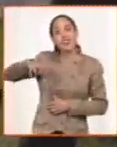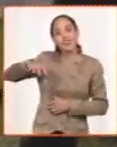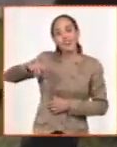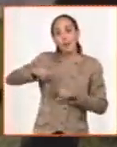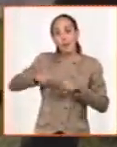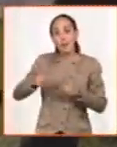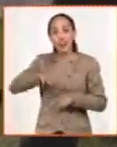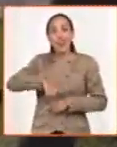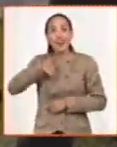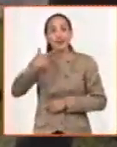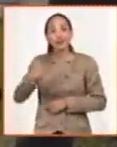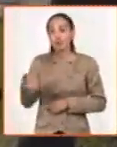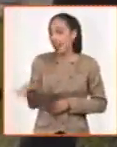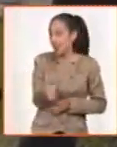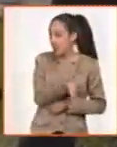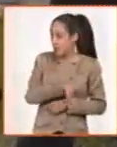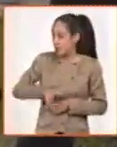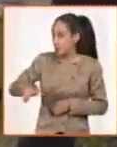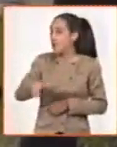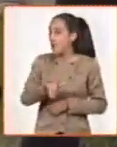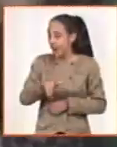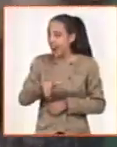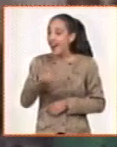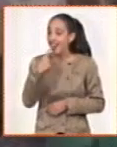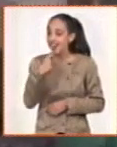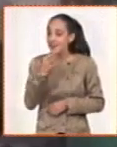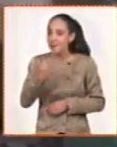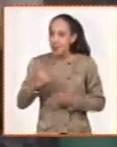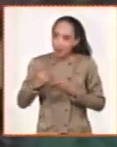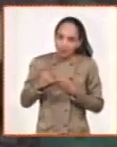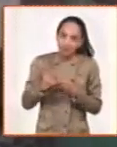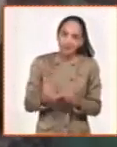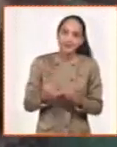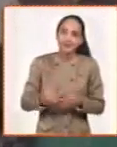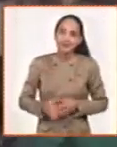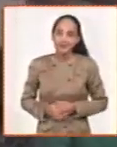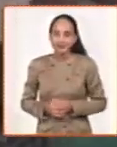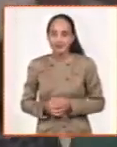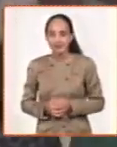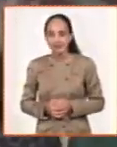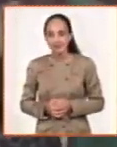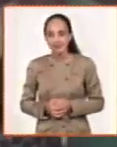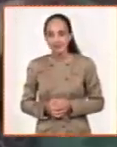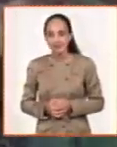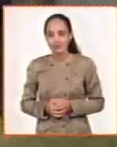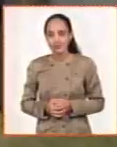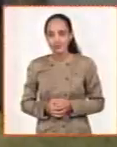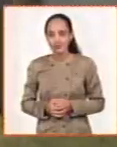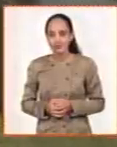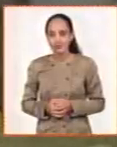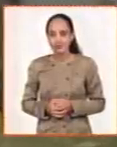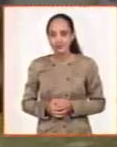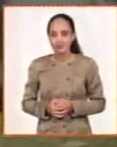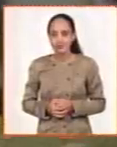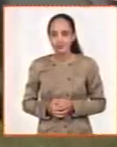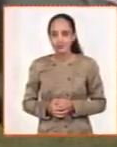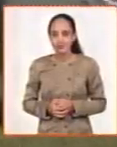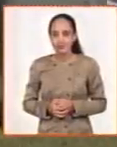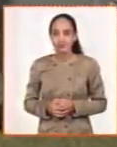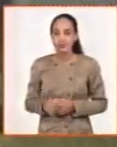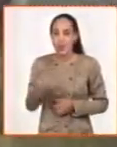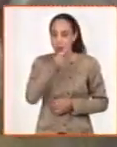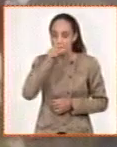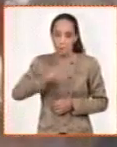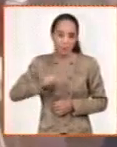cultura también tiene vocación solidaria. La Rueda Producciones, Oniel Alejandro y Jenny Fleites,